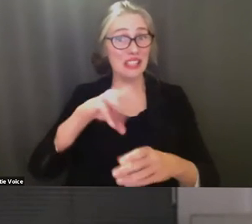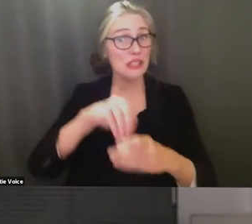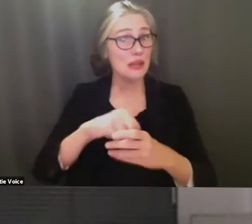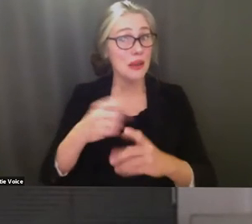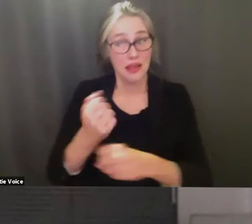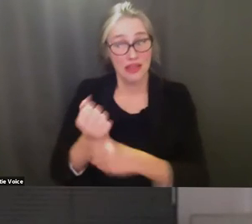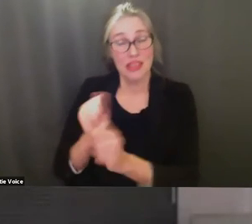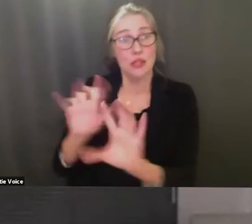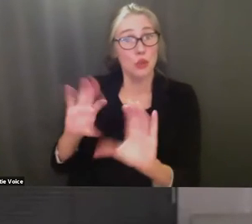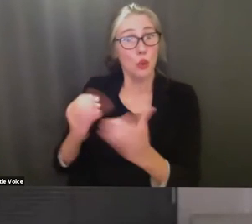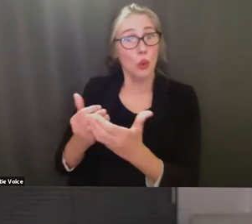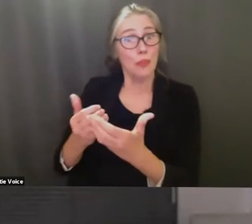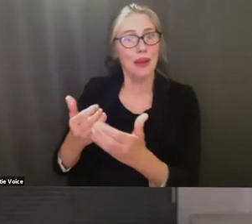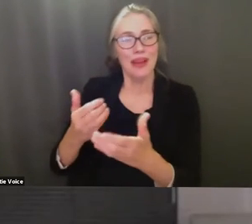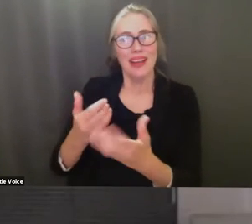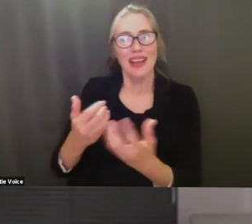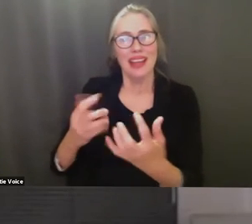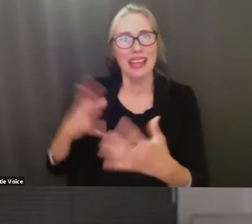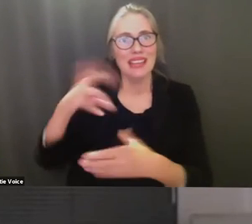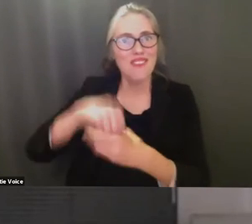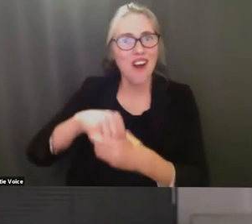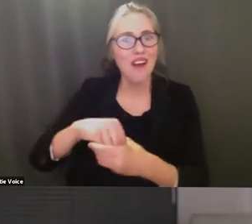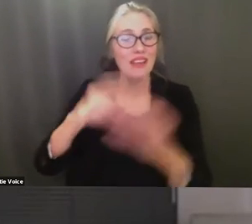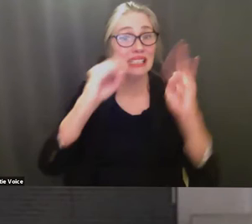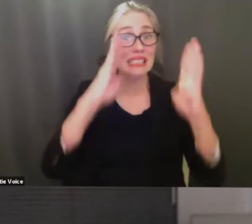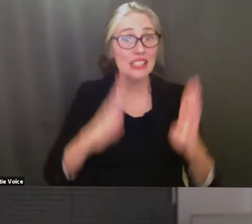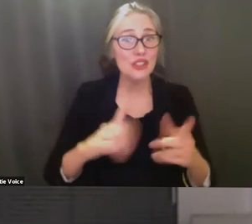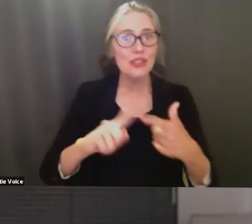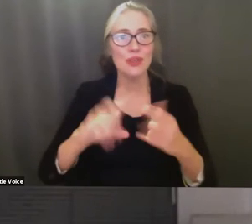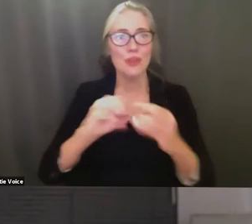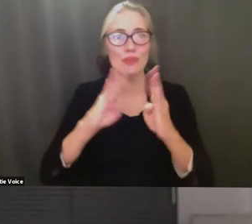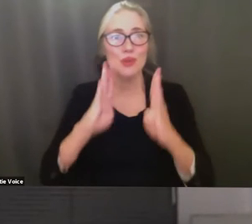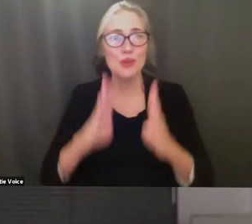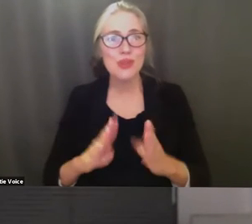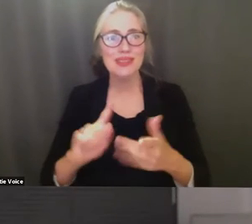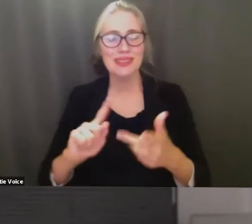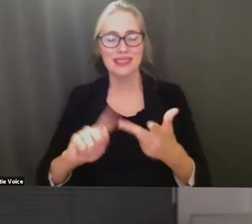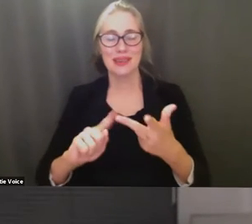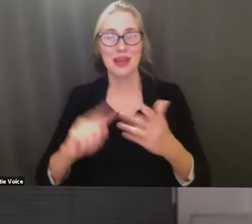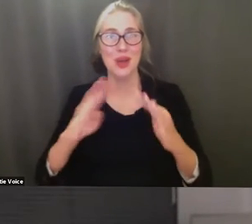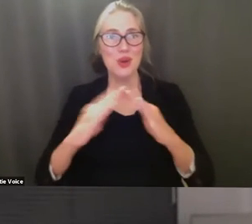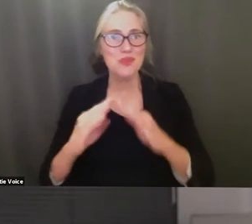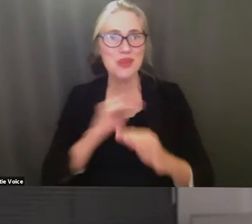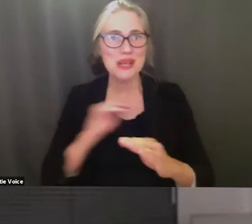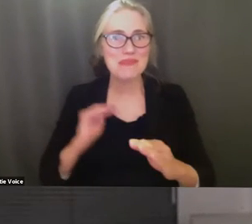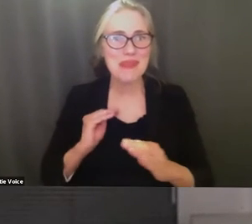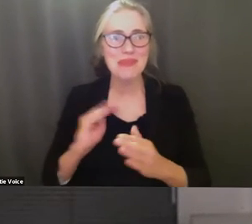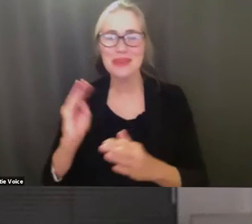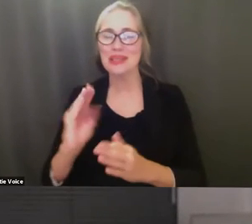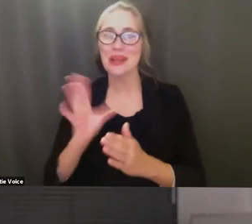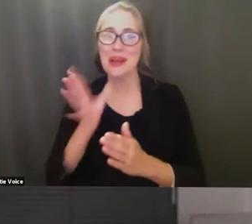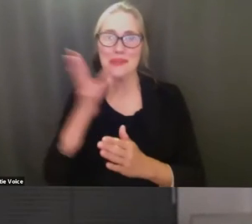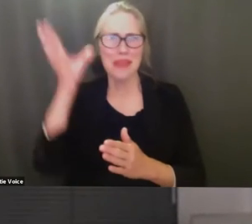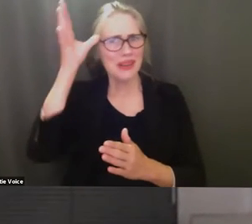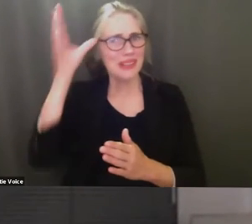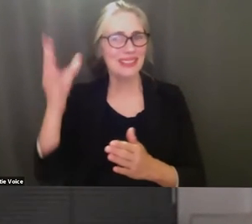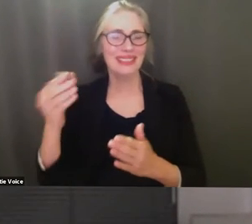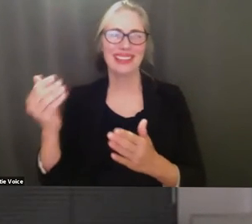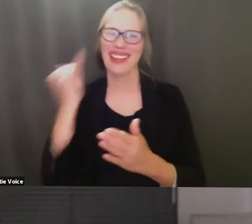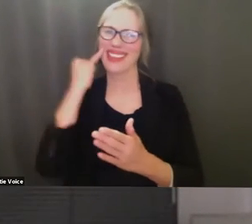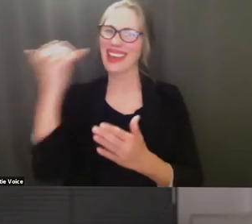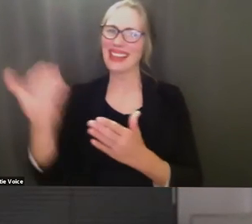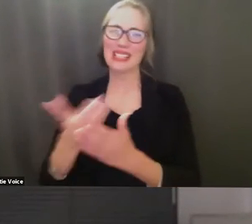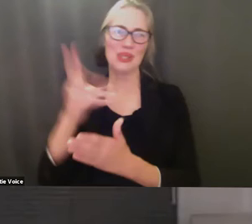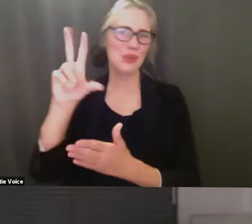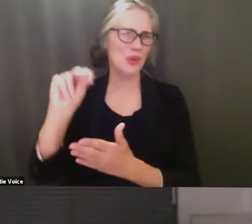miembros de la comunidad y padres. Y esto no es un concepto nuevo. La mayoría, muchos de los distritos tienen